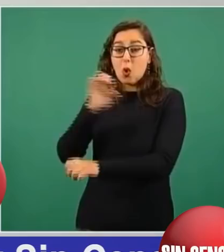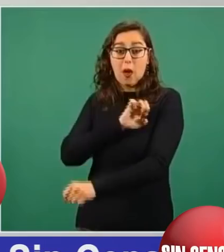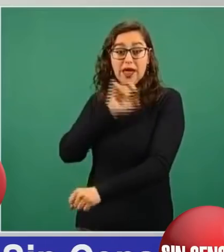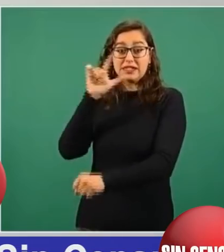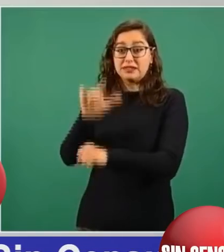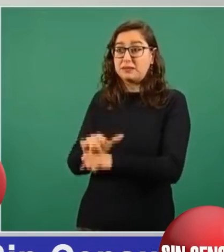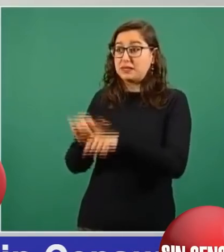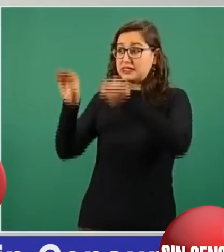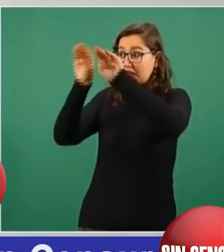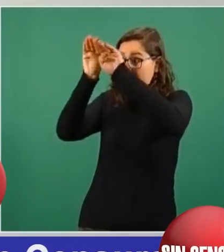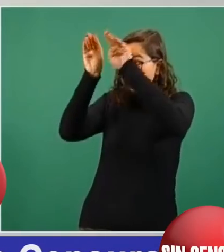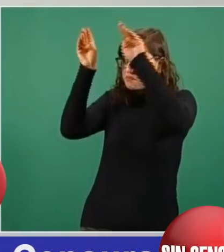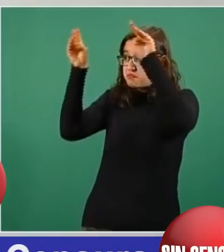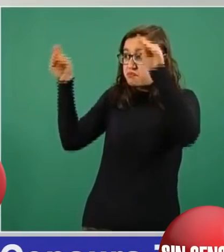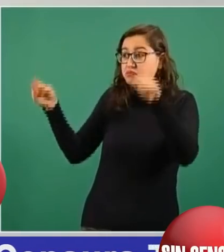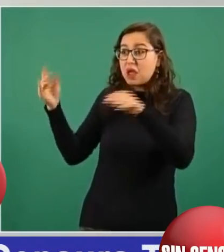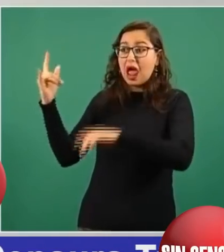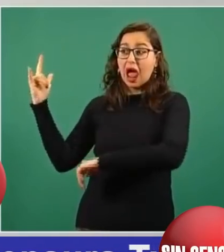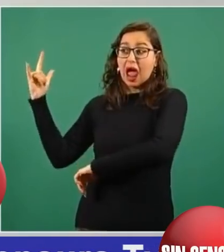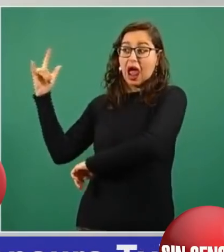que se hizo hace 5 años